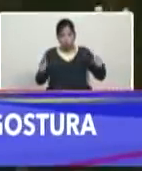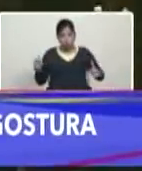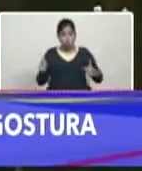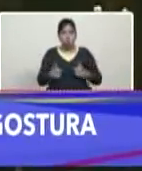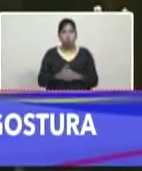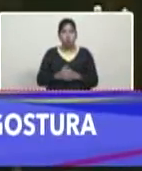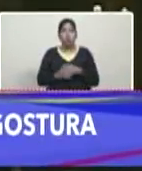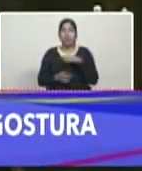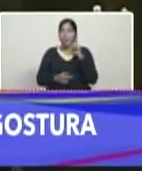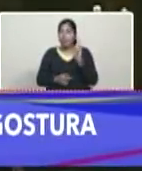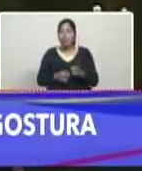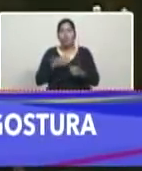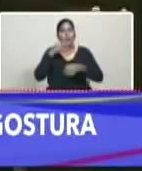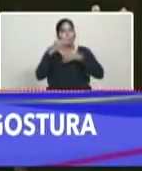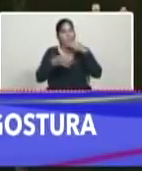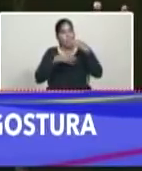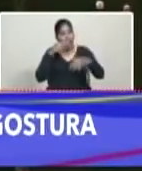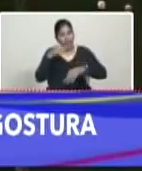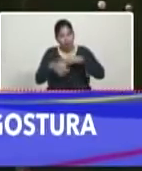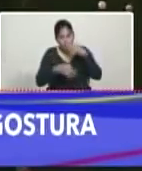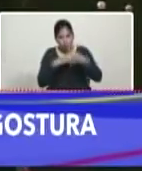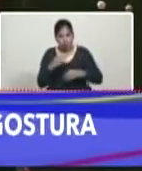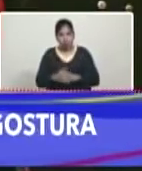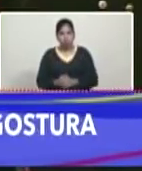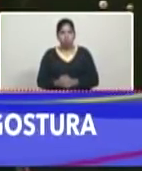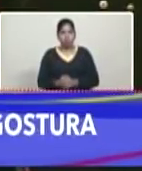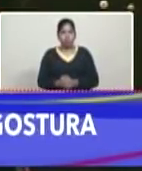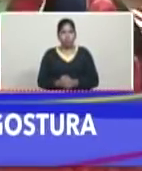hay que explicarlo.